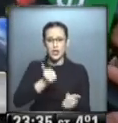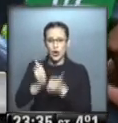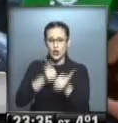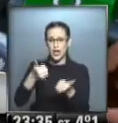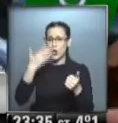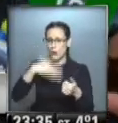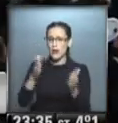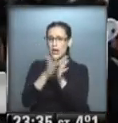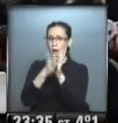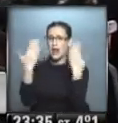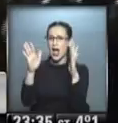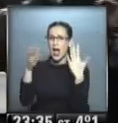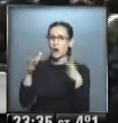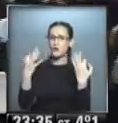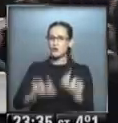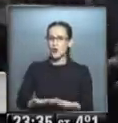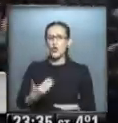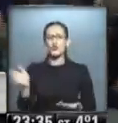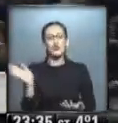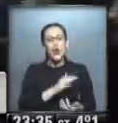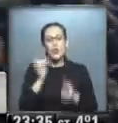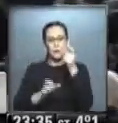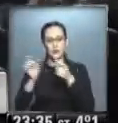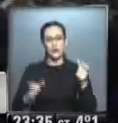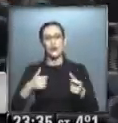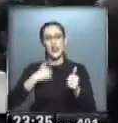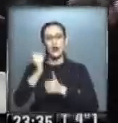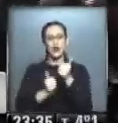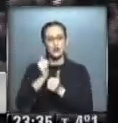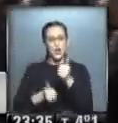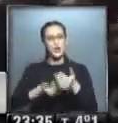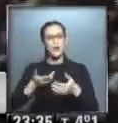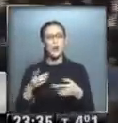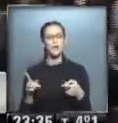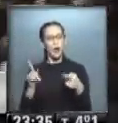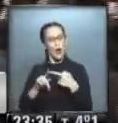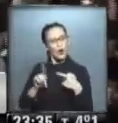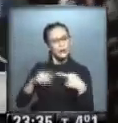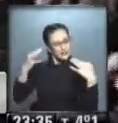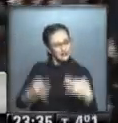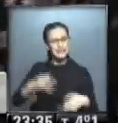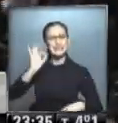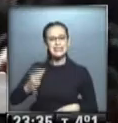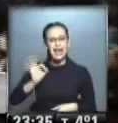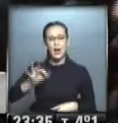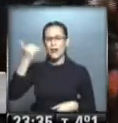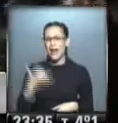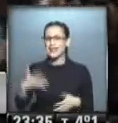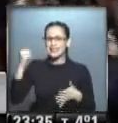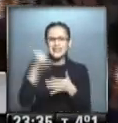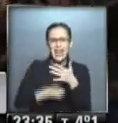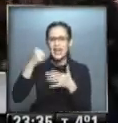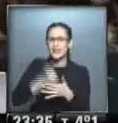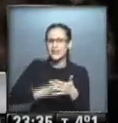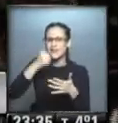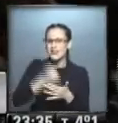momento toda la sociedad, toda la gente de Rosario, nos trató como parte de ellos y sabía verdaderamente el sacrificio enorme que estábamos haciendo, de estar